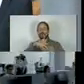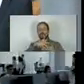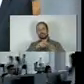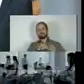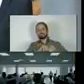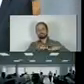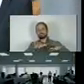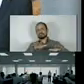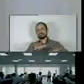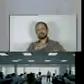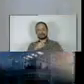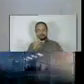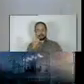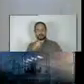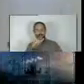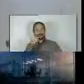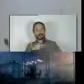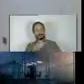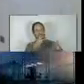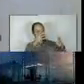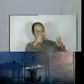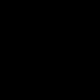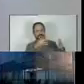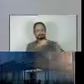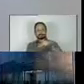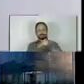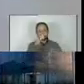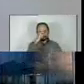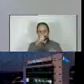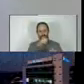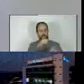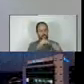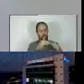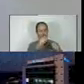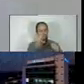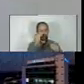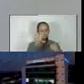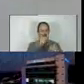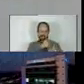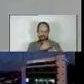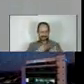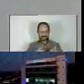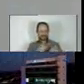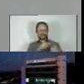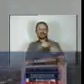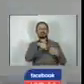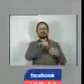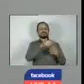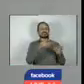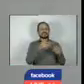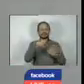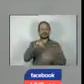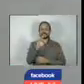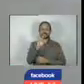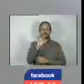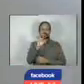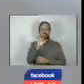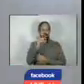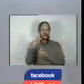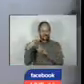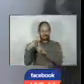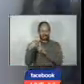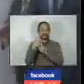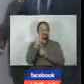Lavrov felicitó a Ortega y a su esposa, la vicepresidenta Rosario Murillo, por conmemorar este 19 de abril el Día